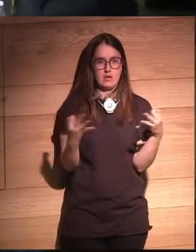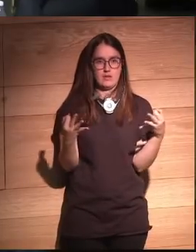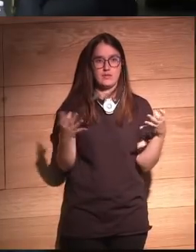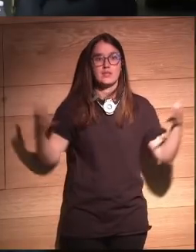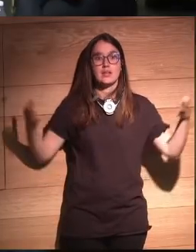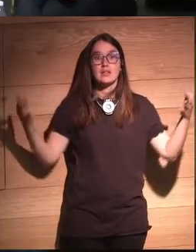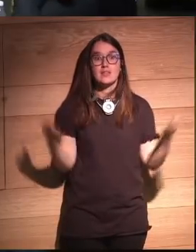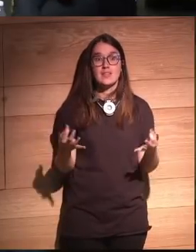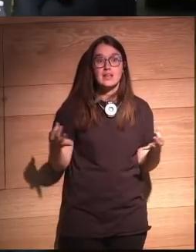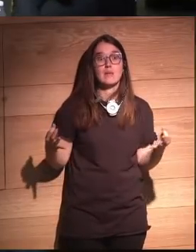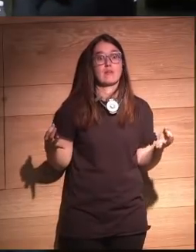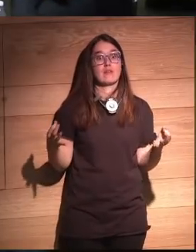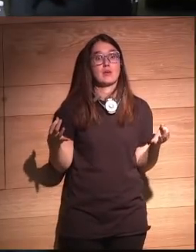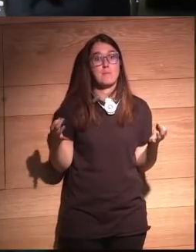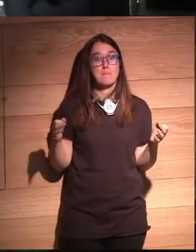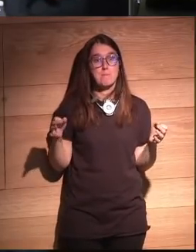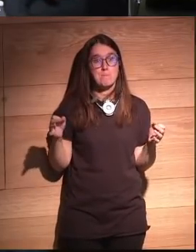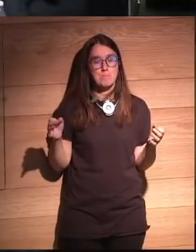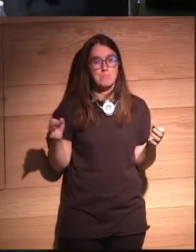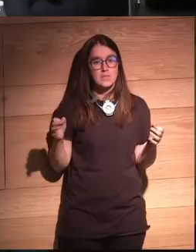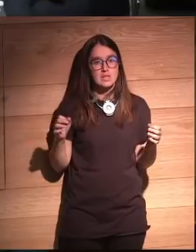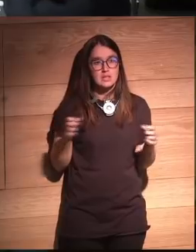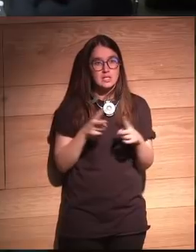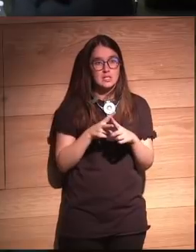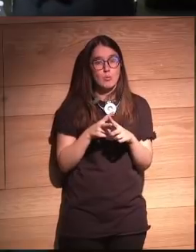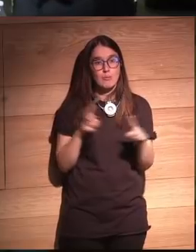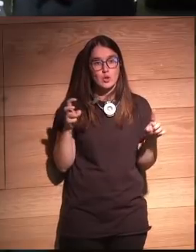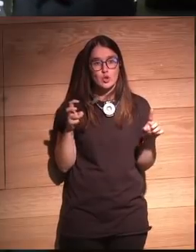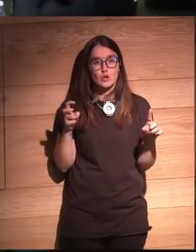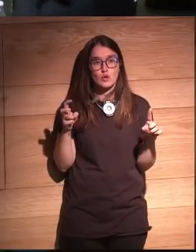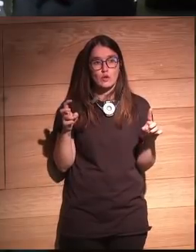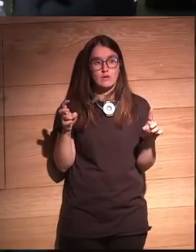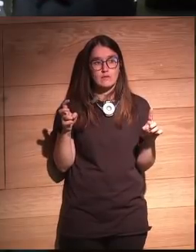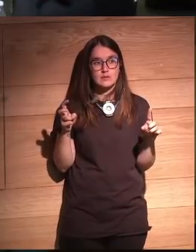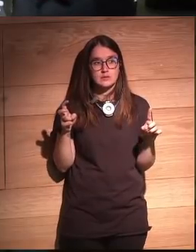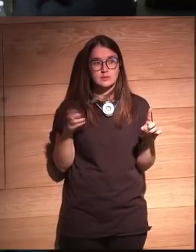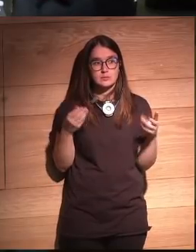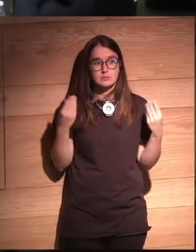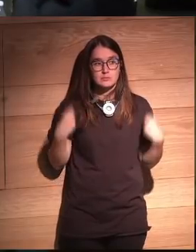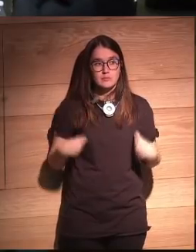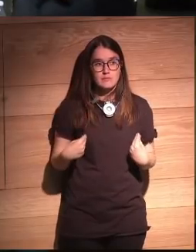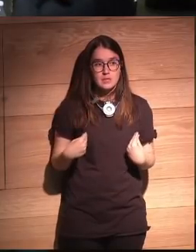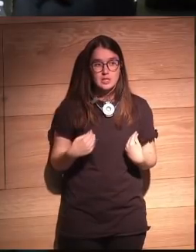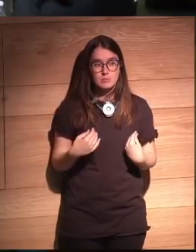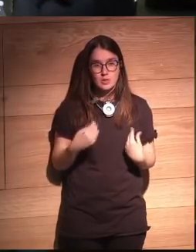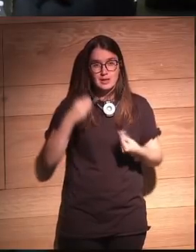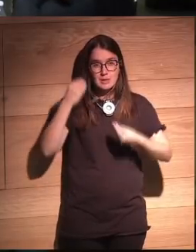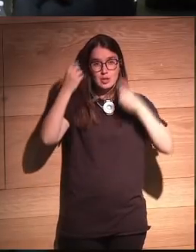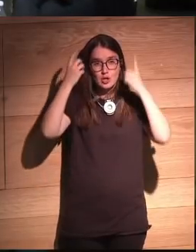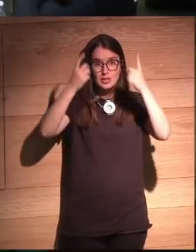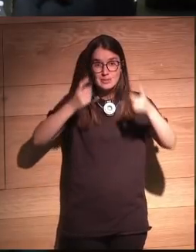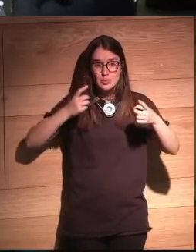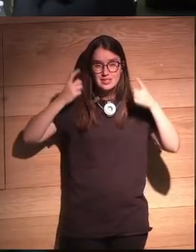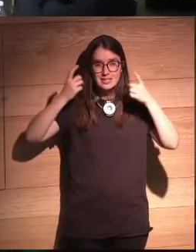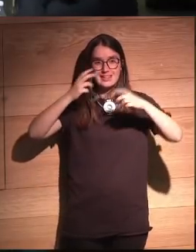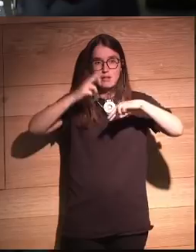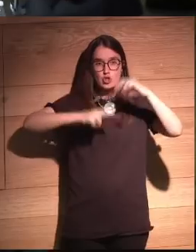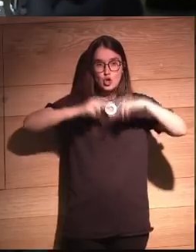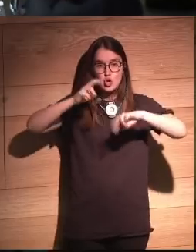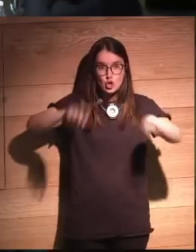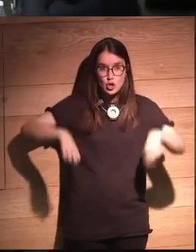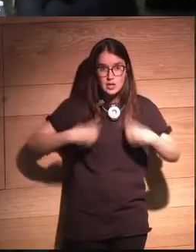debe estar desde una postura como la que creo que estamos intentando reconstruir